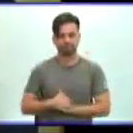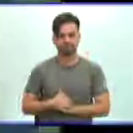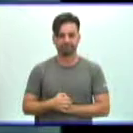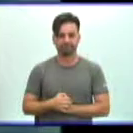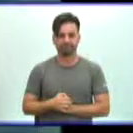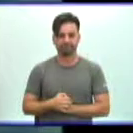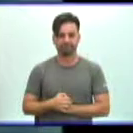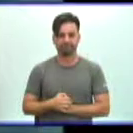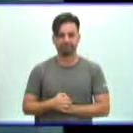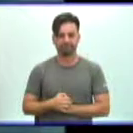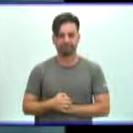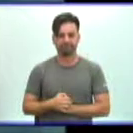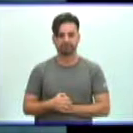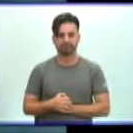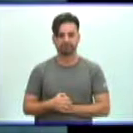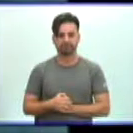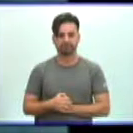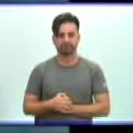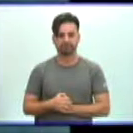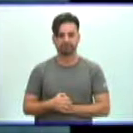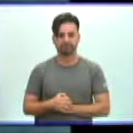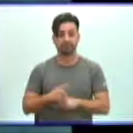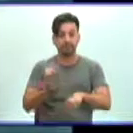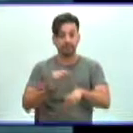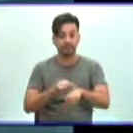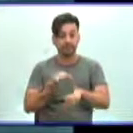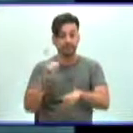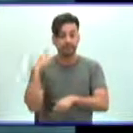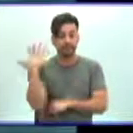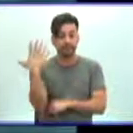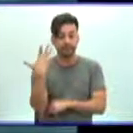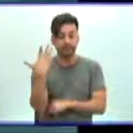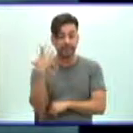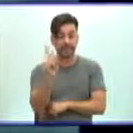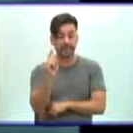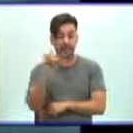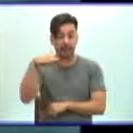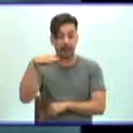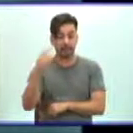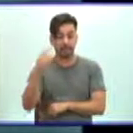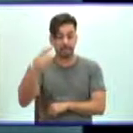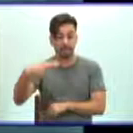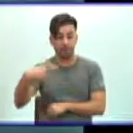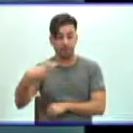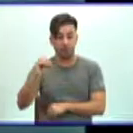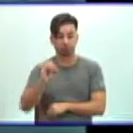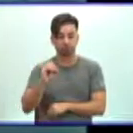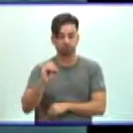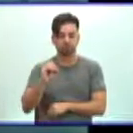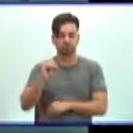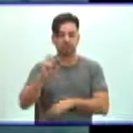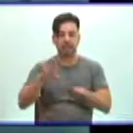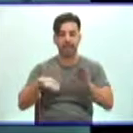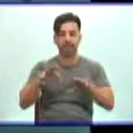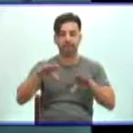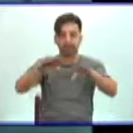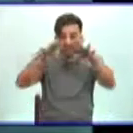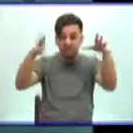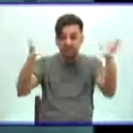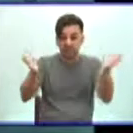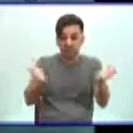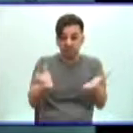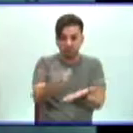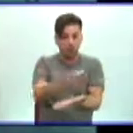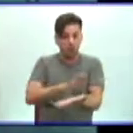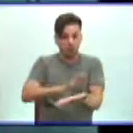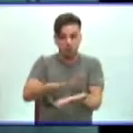dicho. El tiempo es el estado de la atmósfera en un lugar y momento determinado, como puede ser una semana o un día, en donde